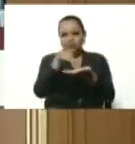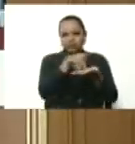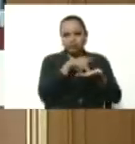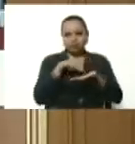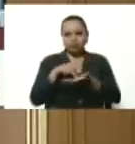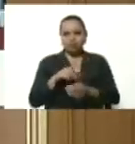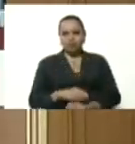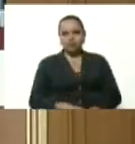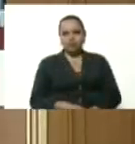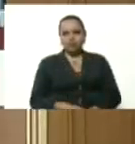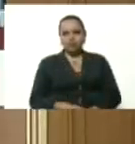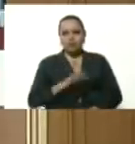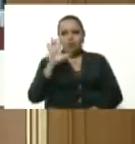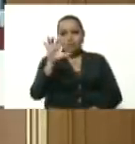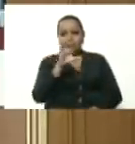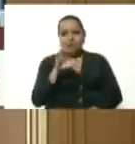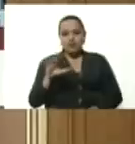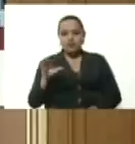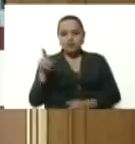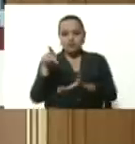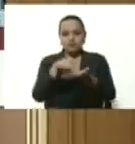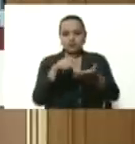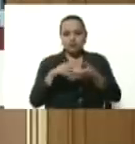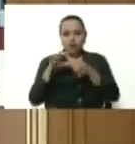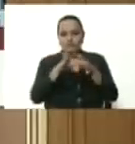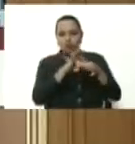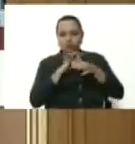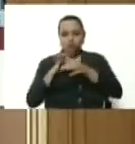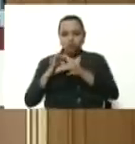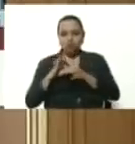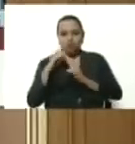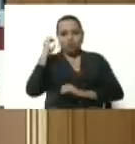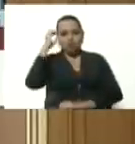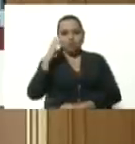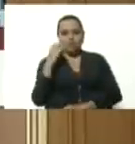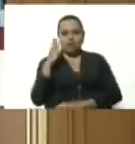los Estados miembros de la Unión, en su posición